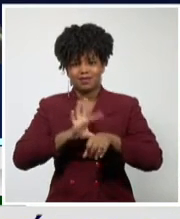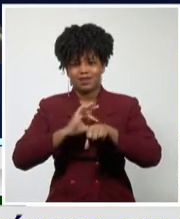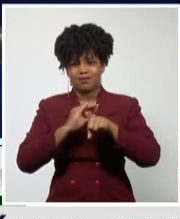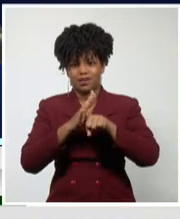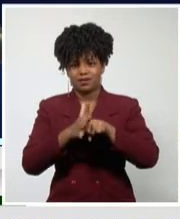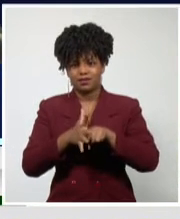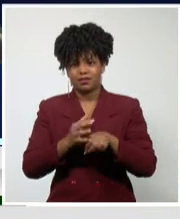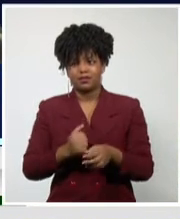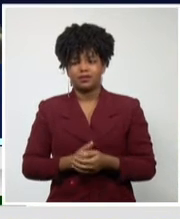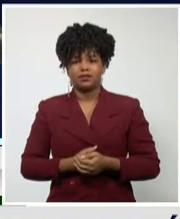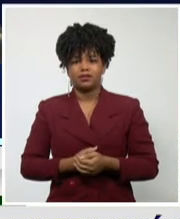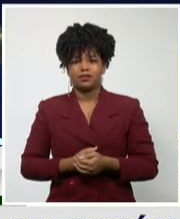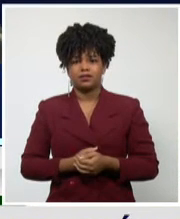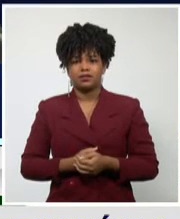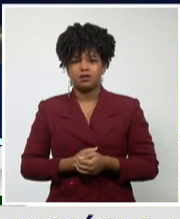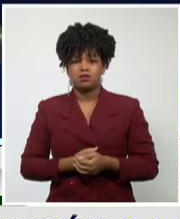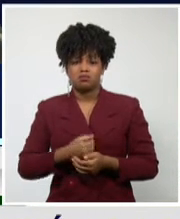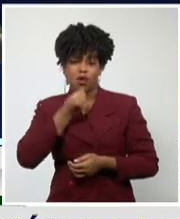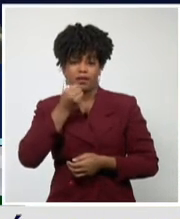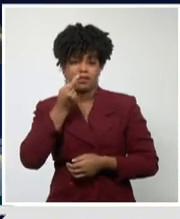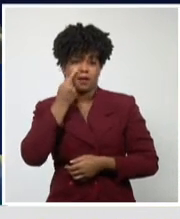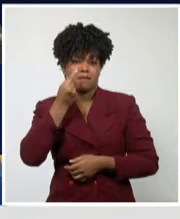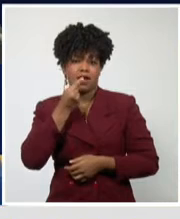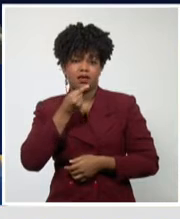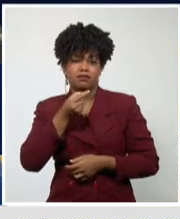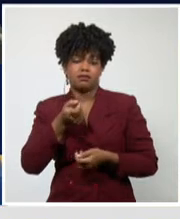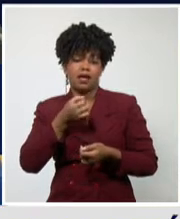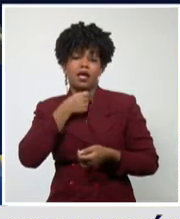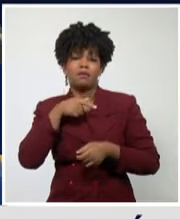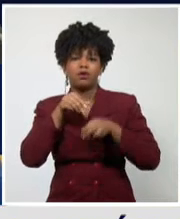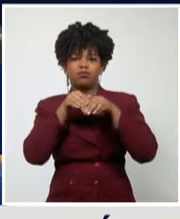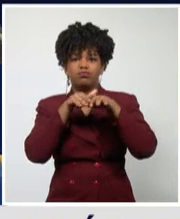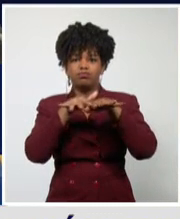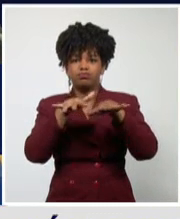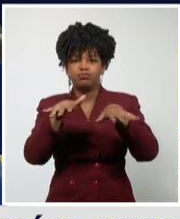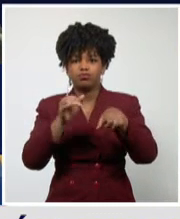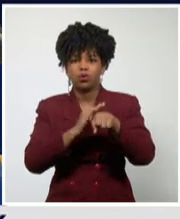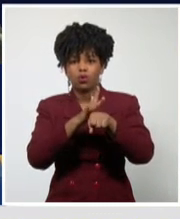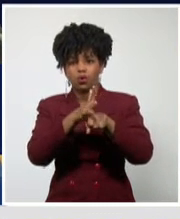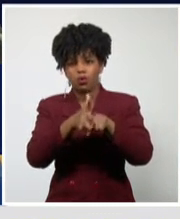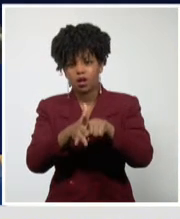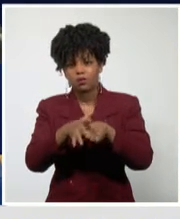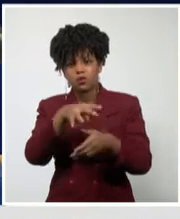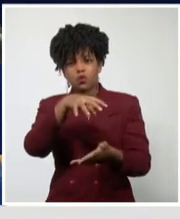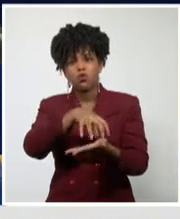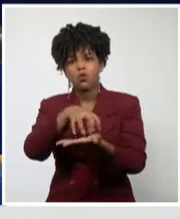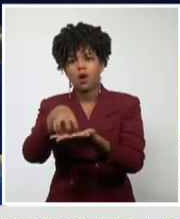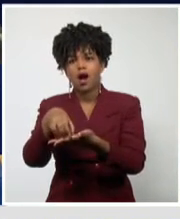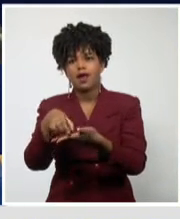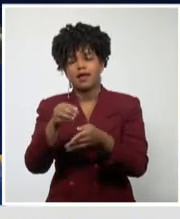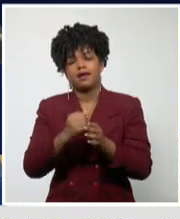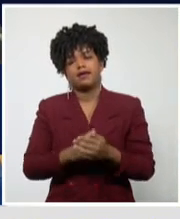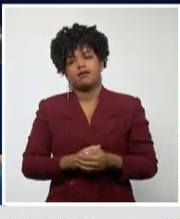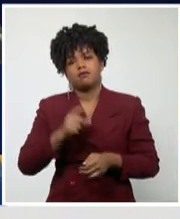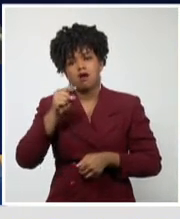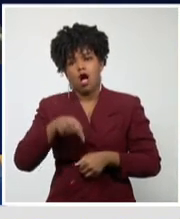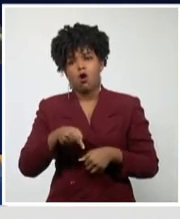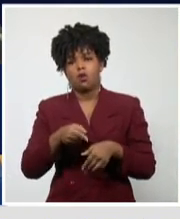pues nos va a permitir detectar circulación del virus en lugares hasta ahora